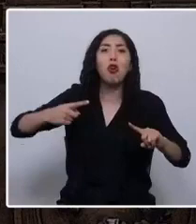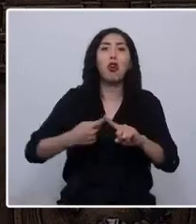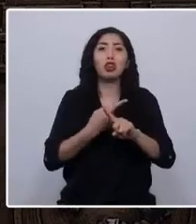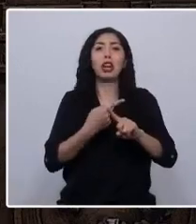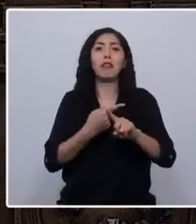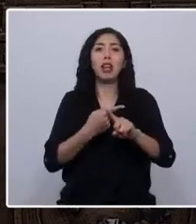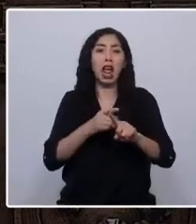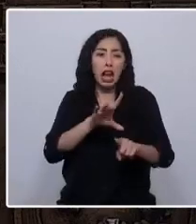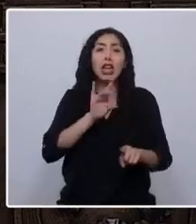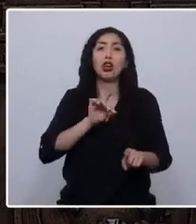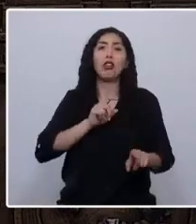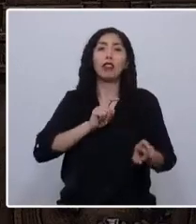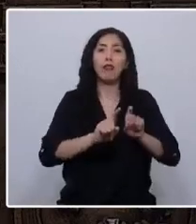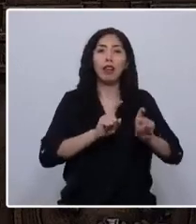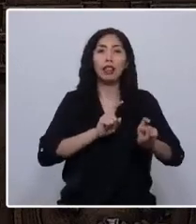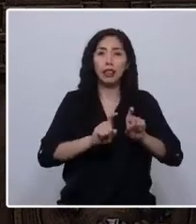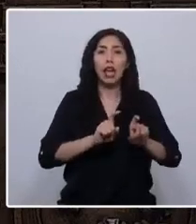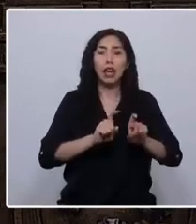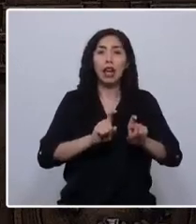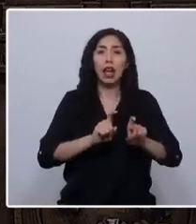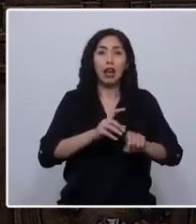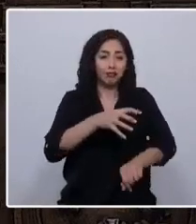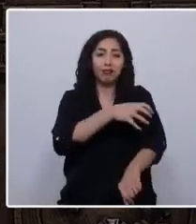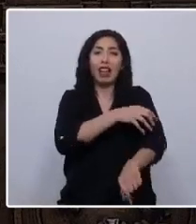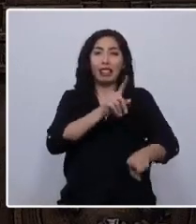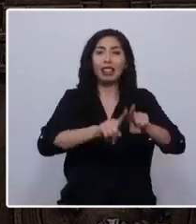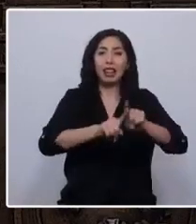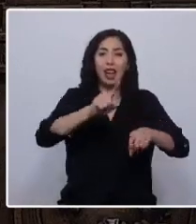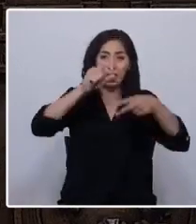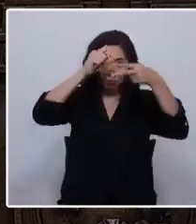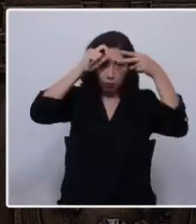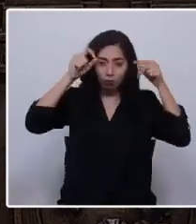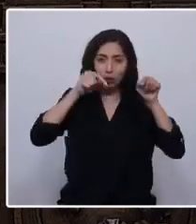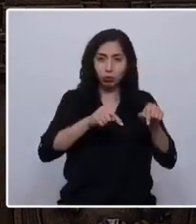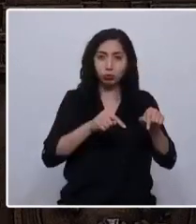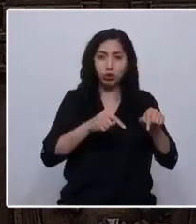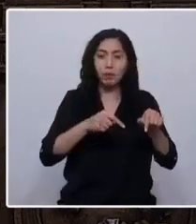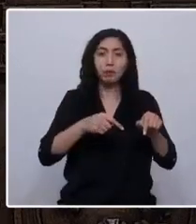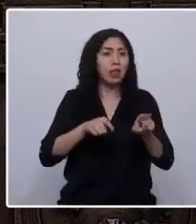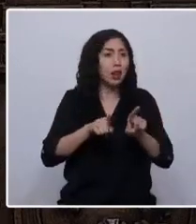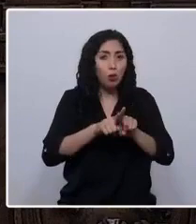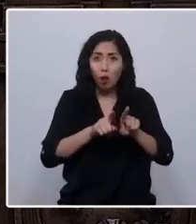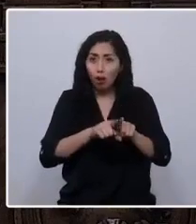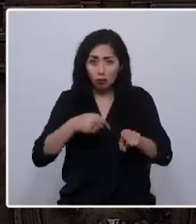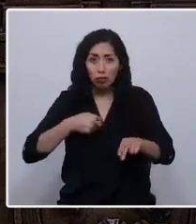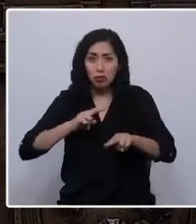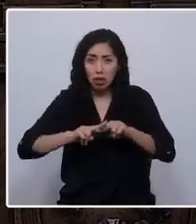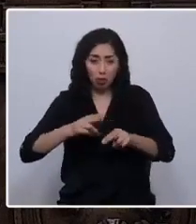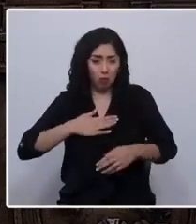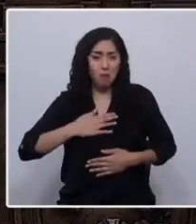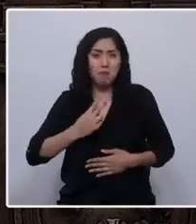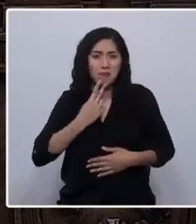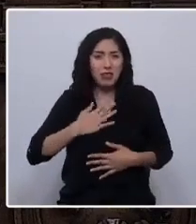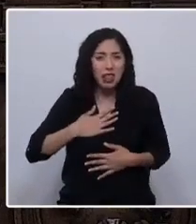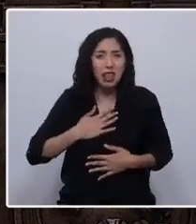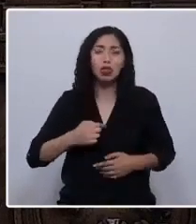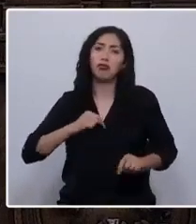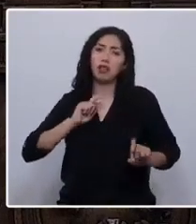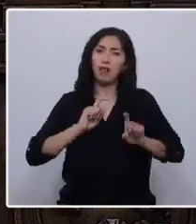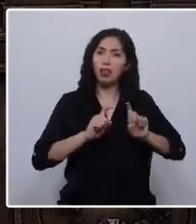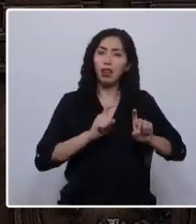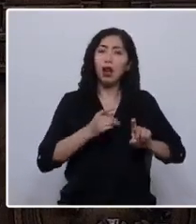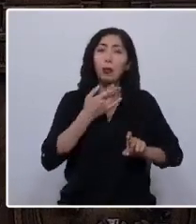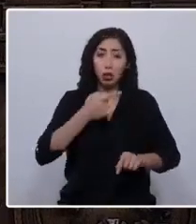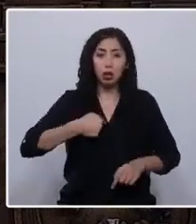la Ñuqui Mapu, volvería a defender la tierra, tal como lo hice y hasta con mi propia vida, porque si de algo